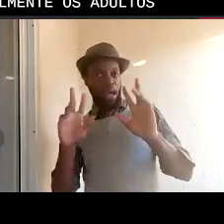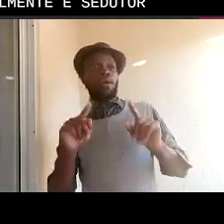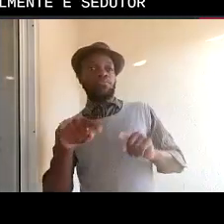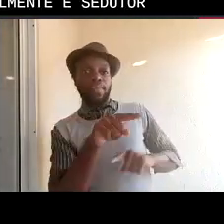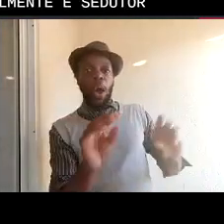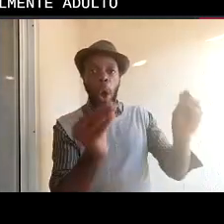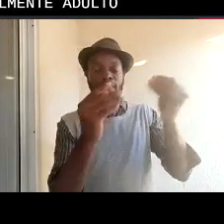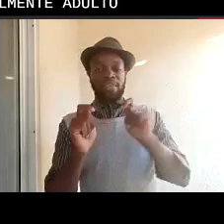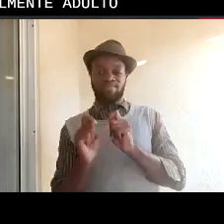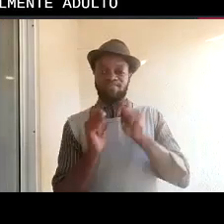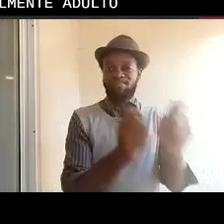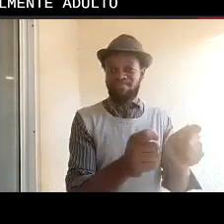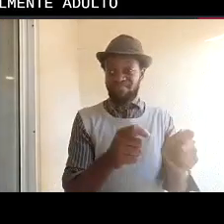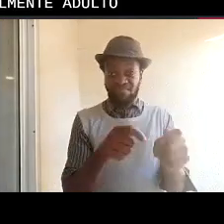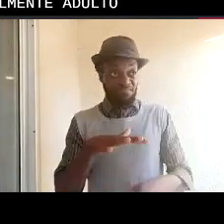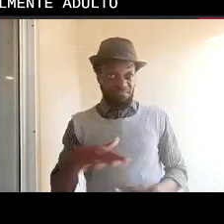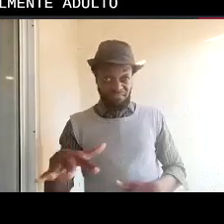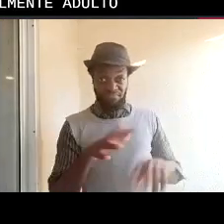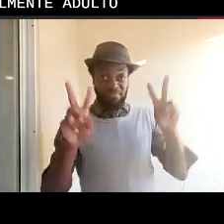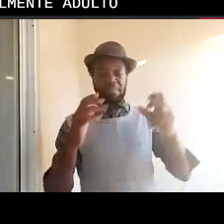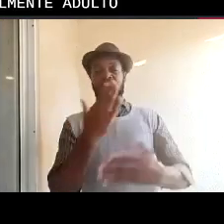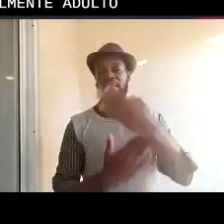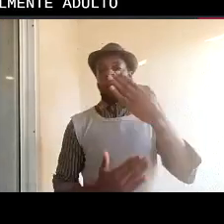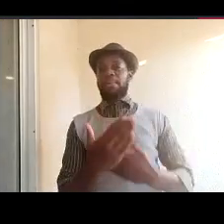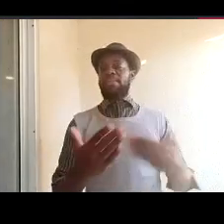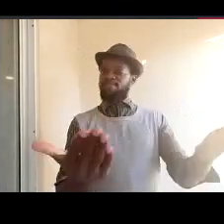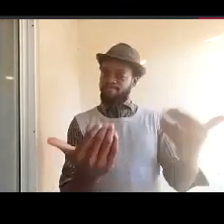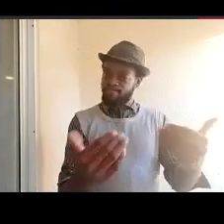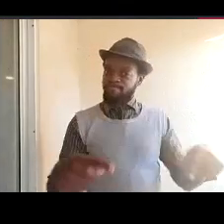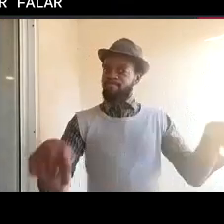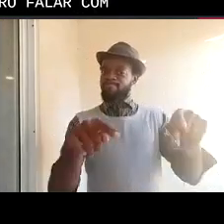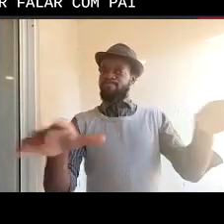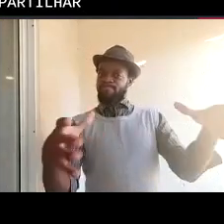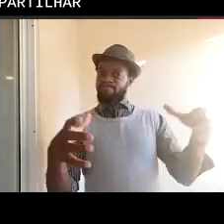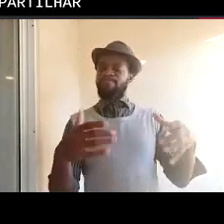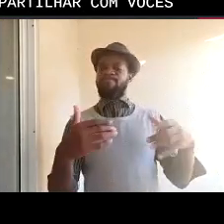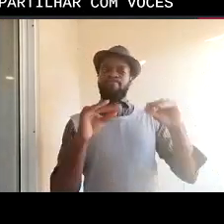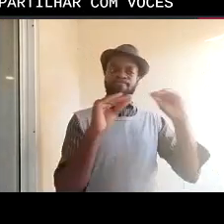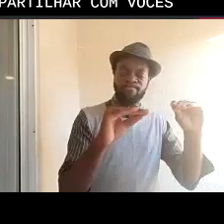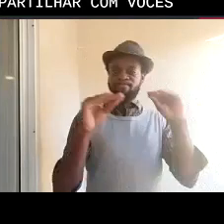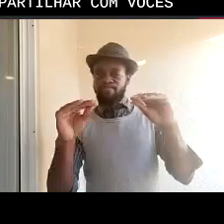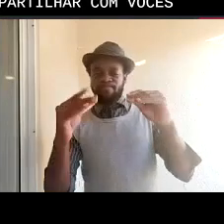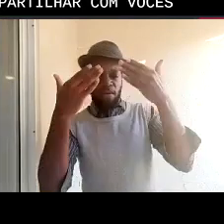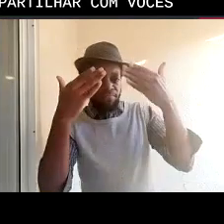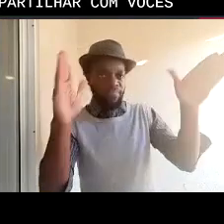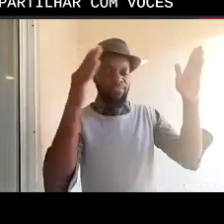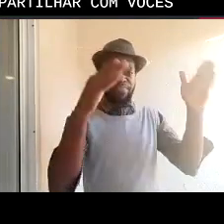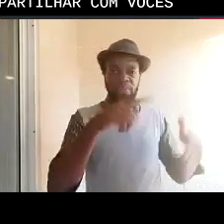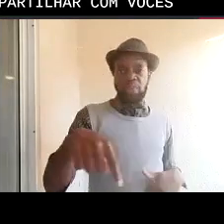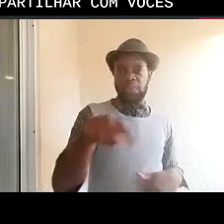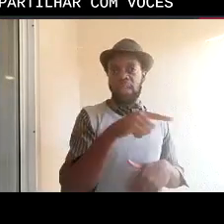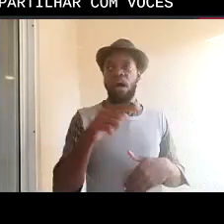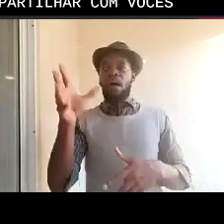sector es de suma importancia involucrarlos en todos los aspectos que sean